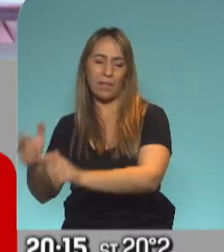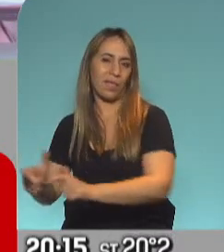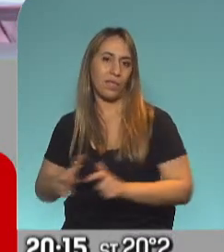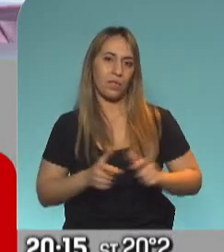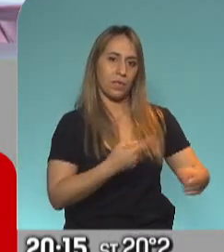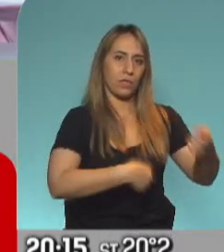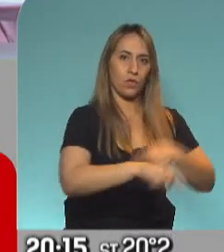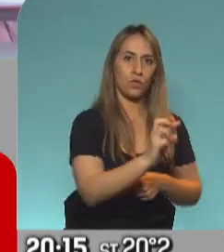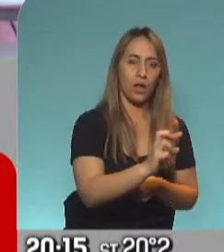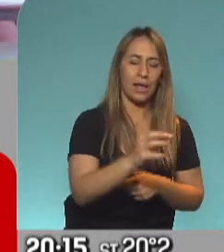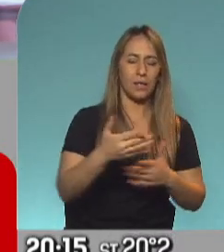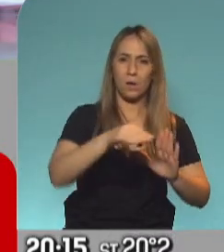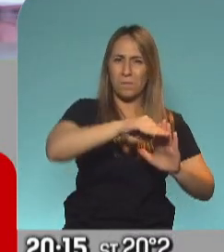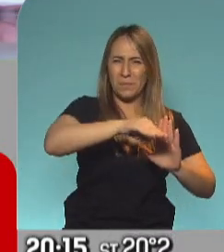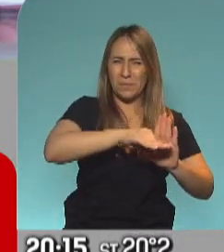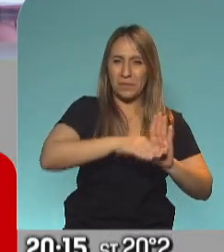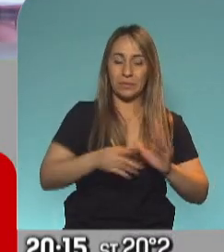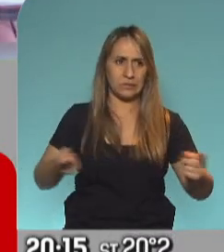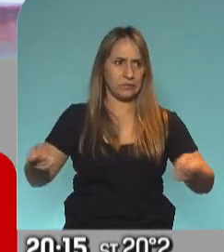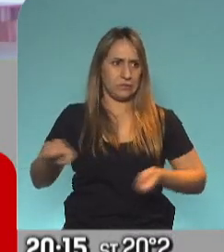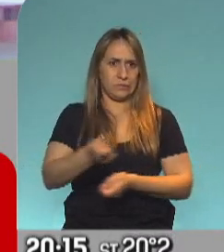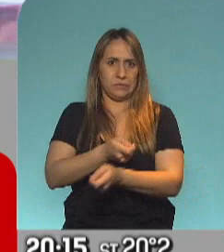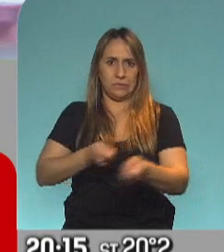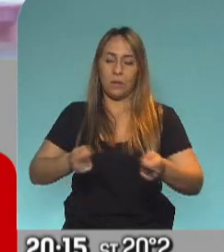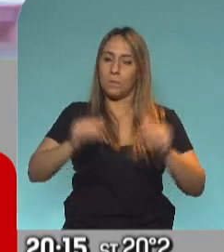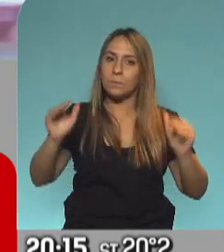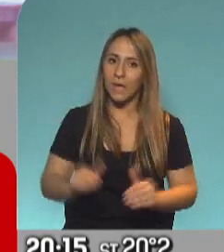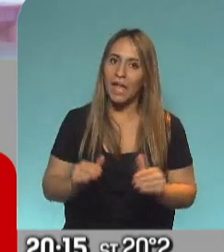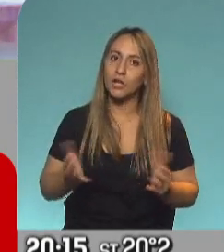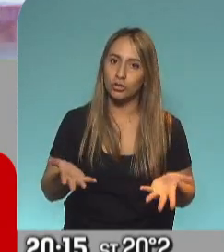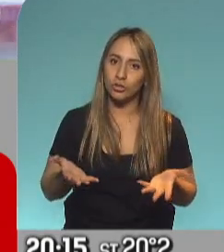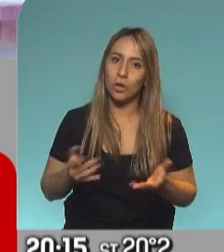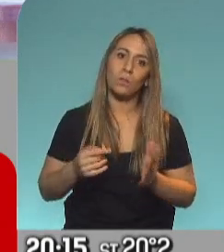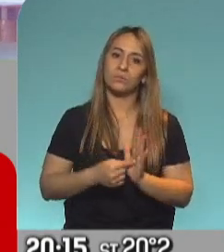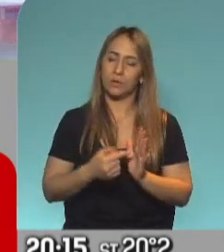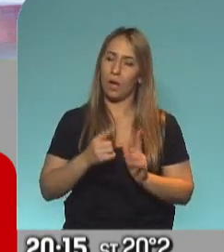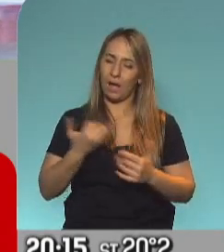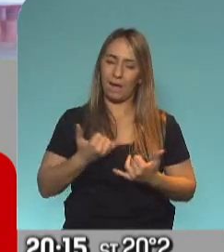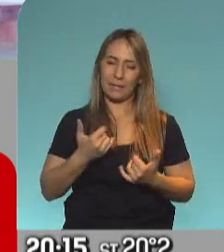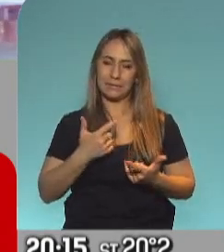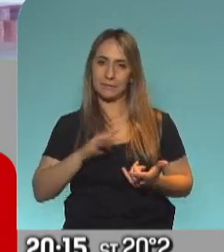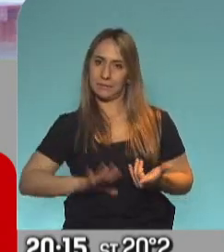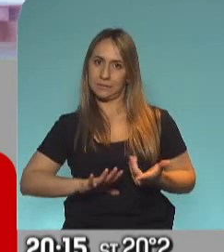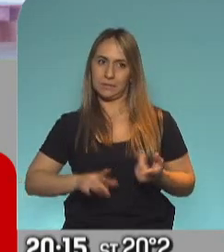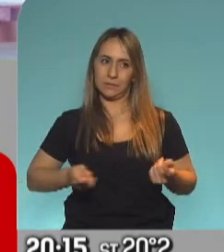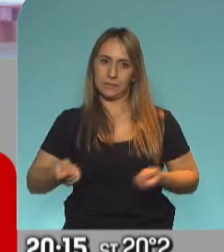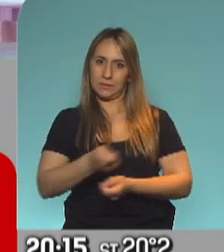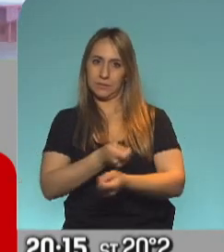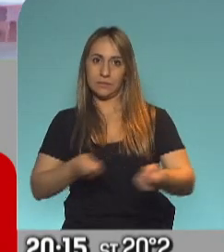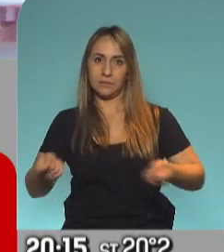empezó a tener menos oferta y cuando algo tiene menos oferta pero la demanda sigue latente el precio medio de la red